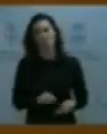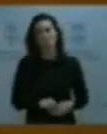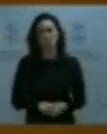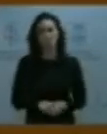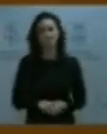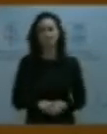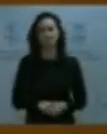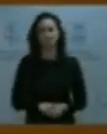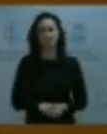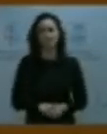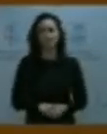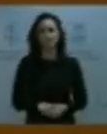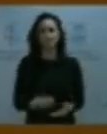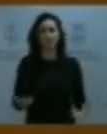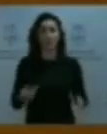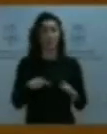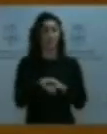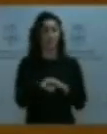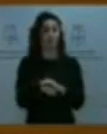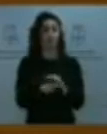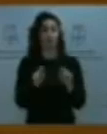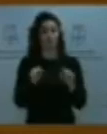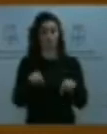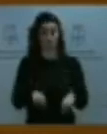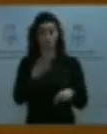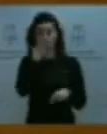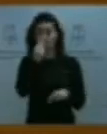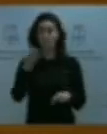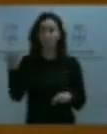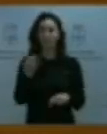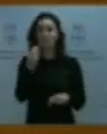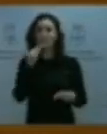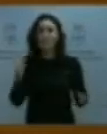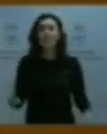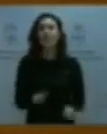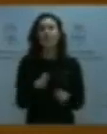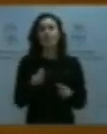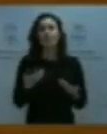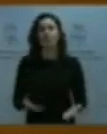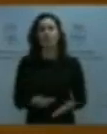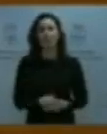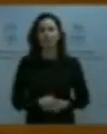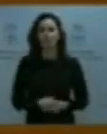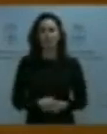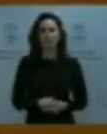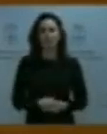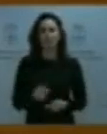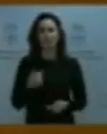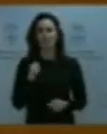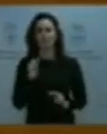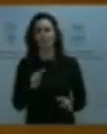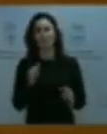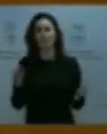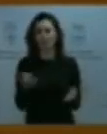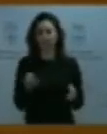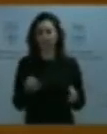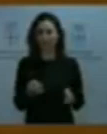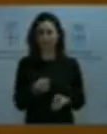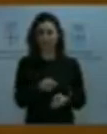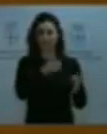esta especie. Por tanto, lo que deduzco es que ustedes seguirán